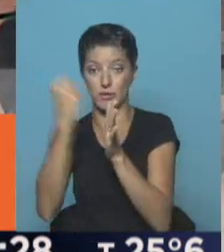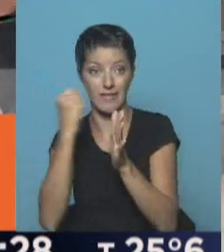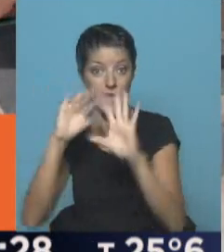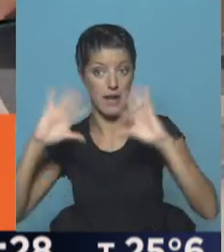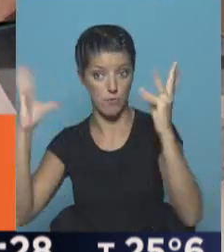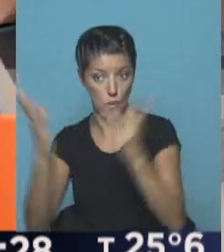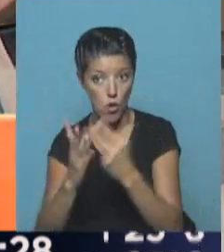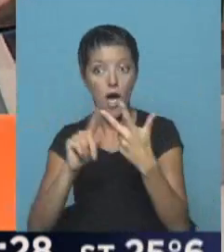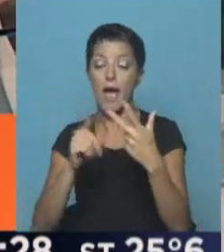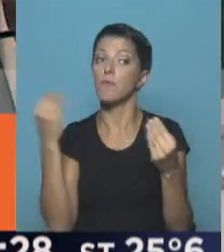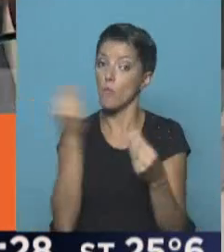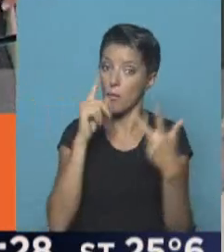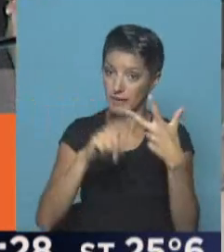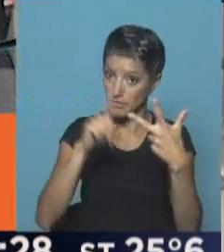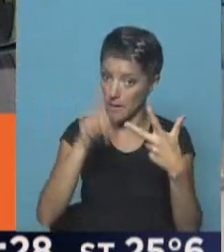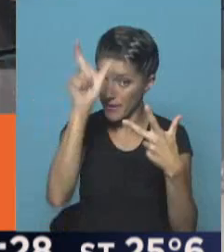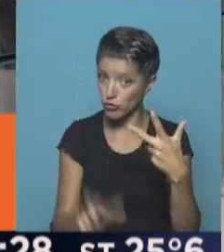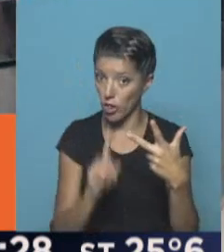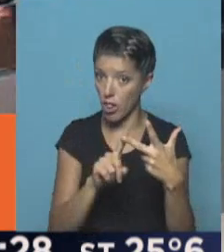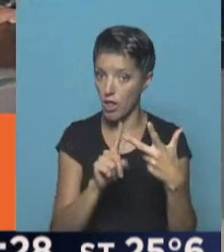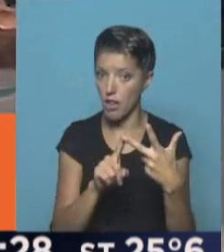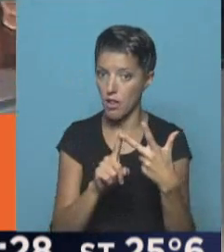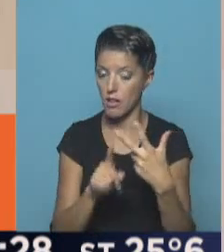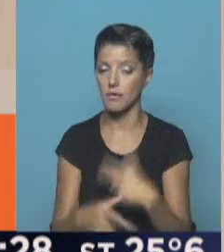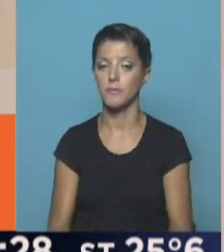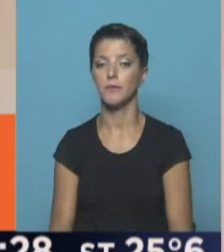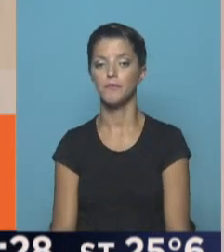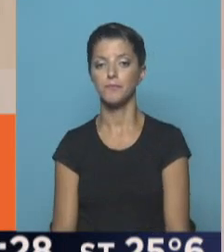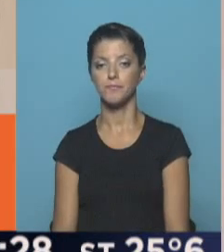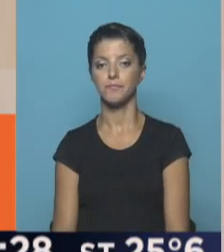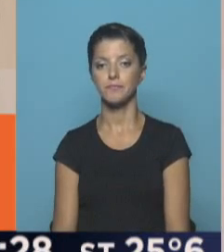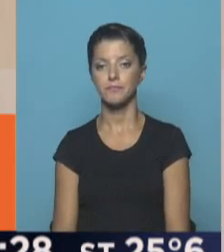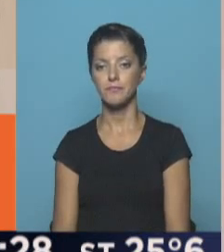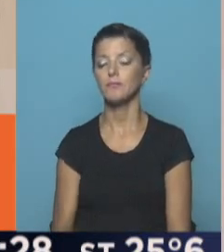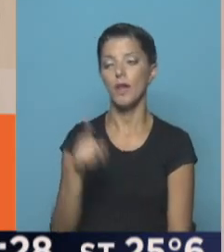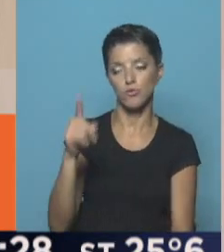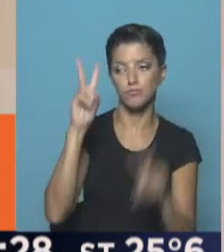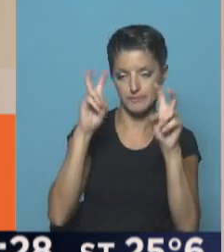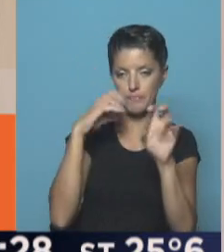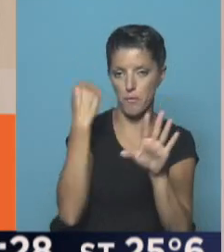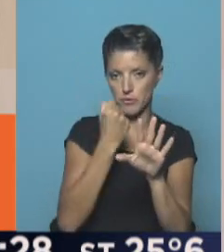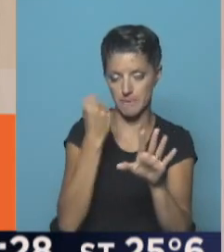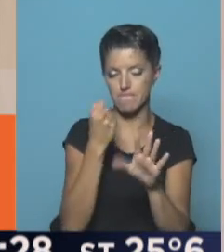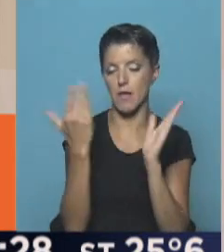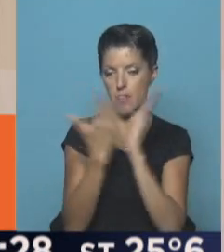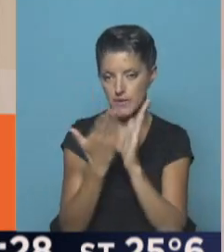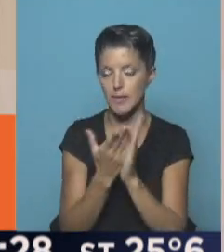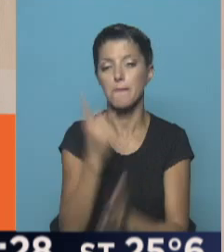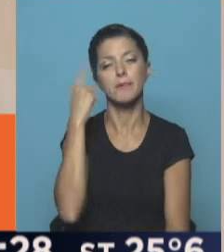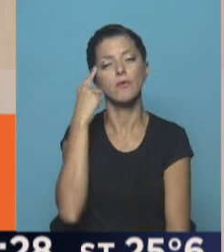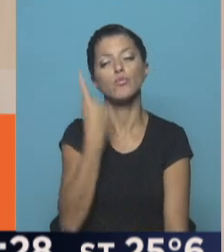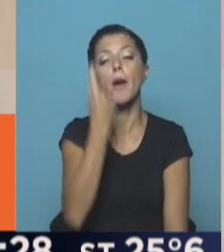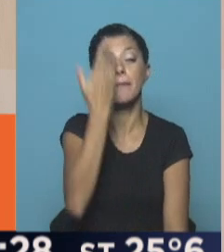apoya mucho en la figura de Lavrov. Me gustaría tu opinión sobre esa figura. Es una apreciación importante en relación con un actor